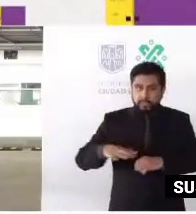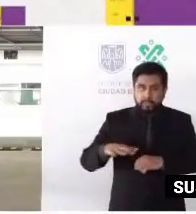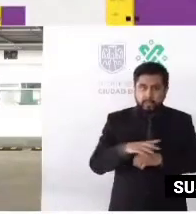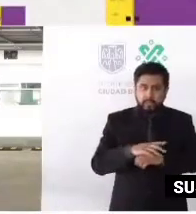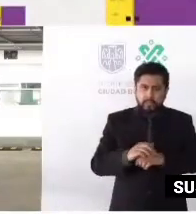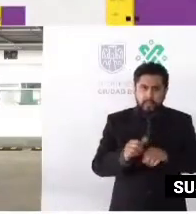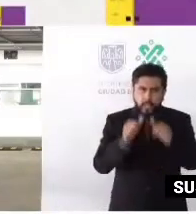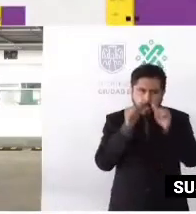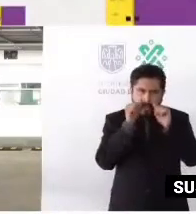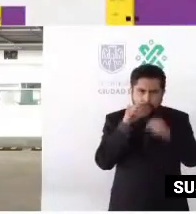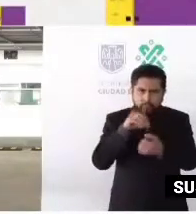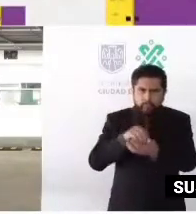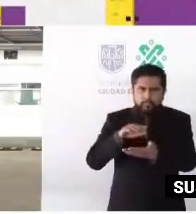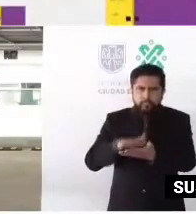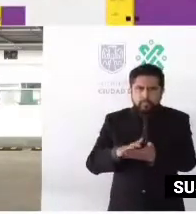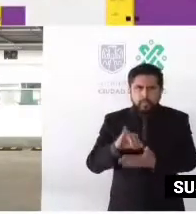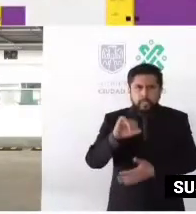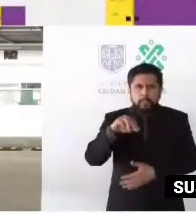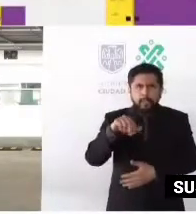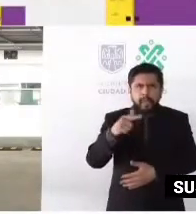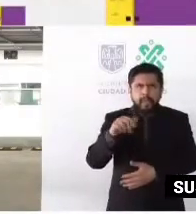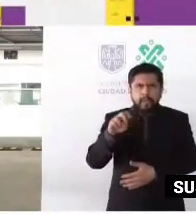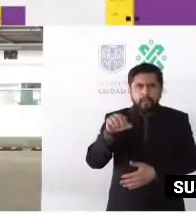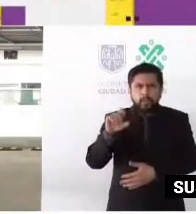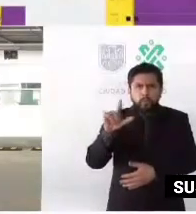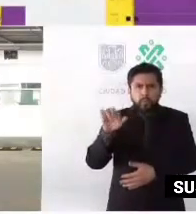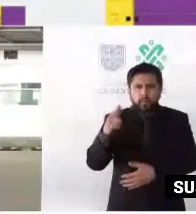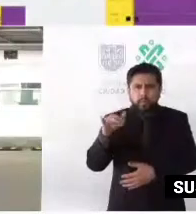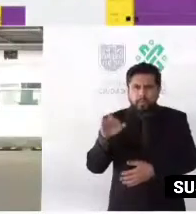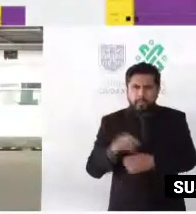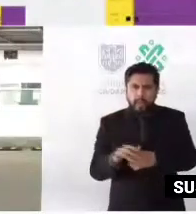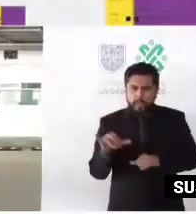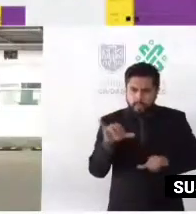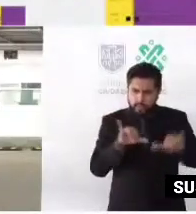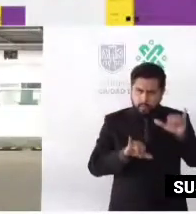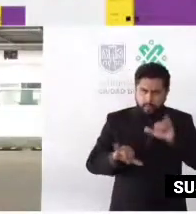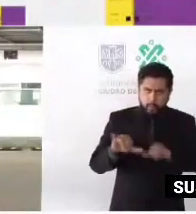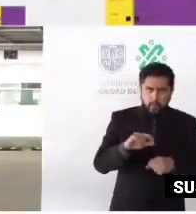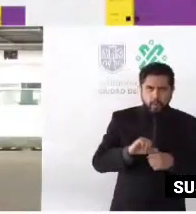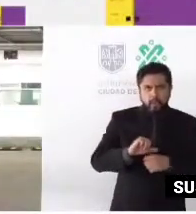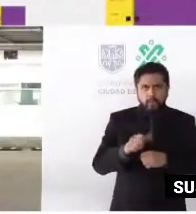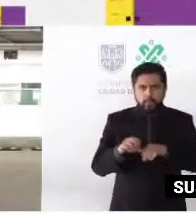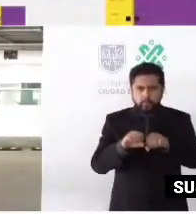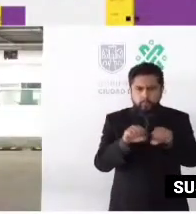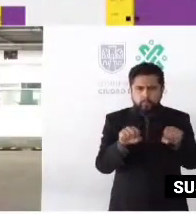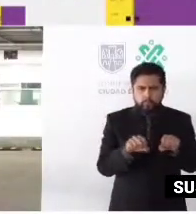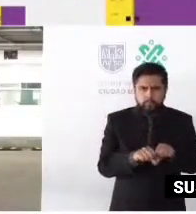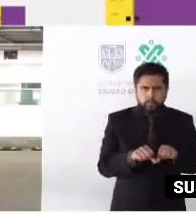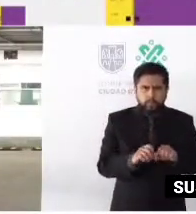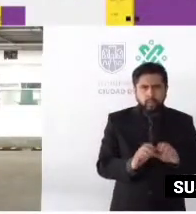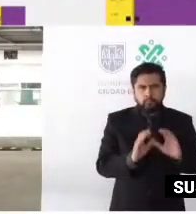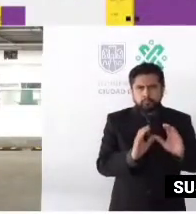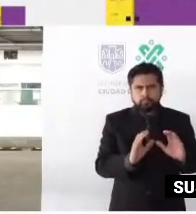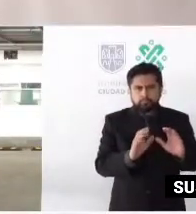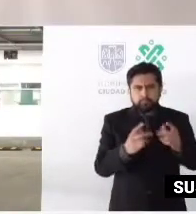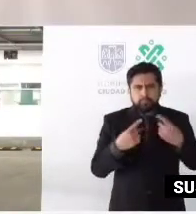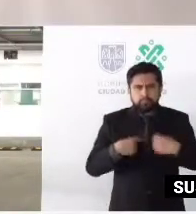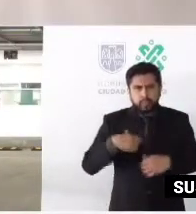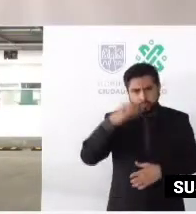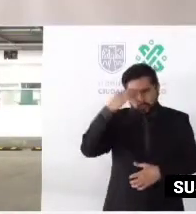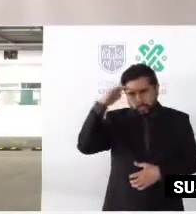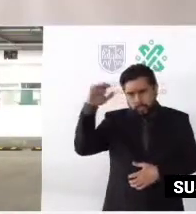área de imagenología, un área de diagnóstico o laboratorio y la unidad de cuidados intensivos para adultos. La que sigue, por favor.